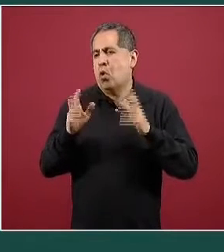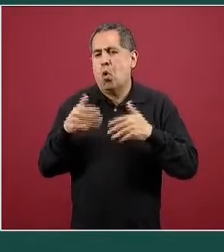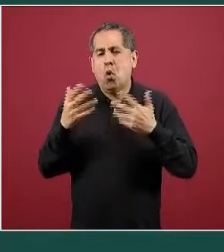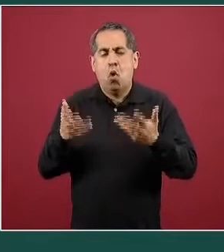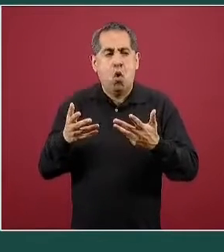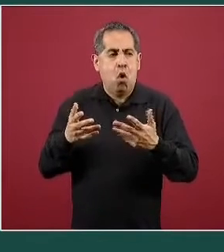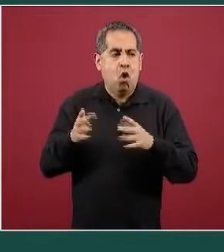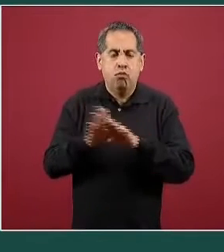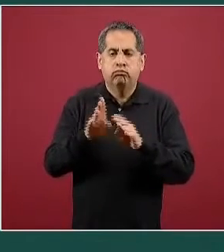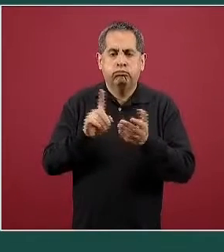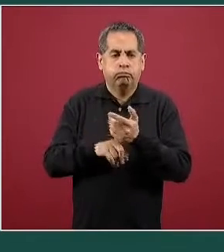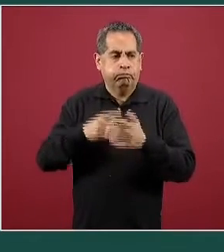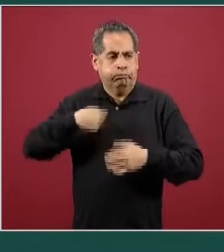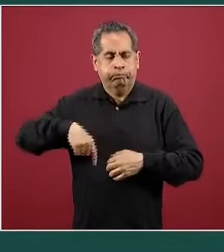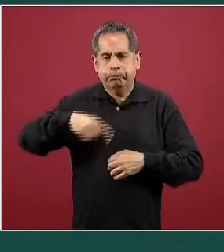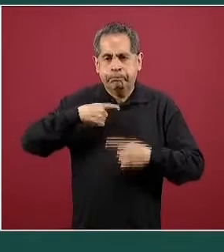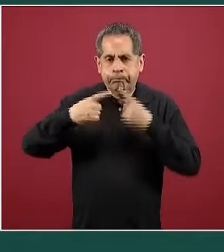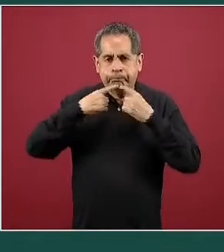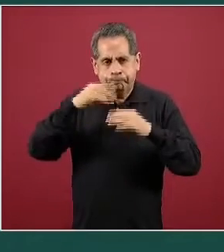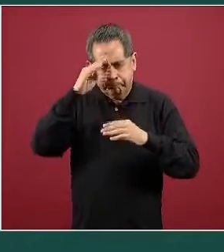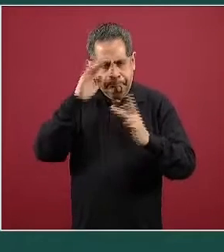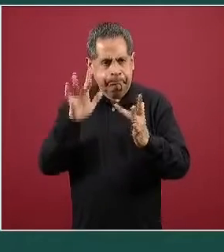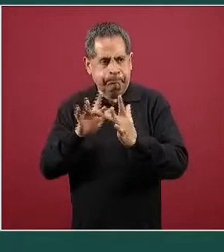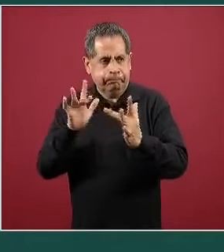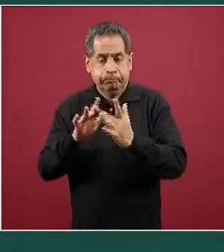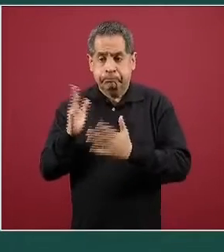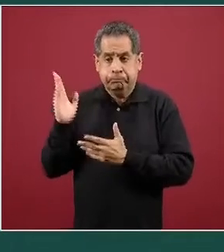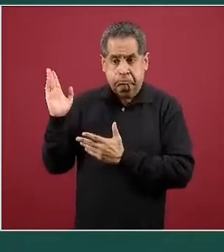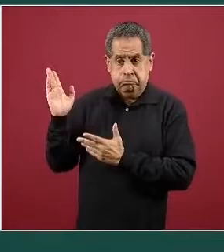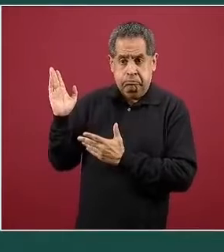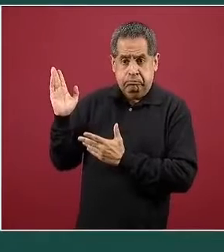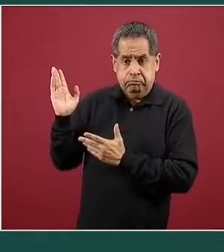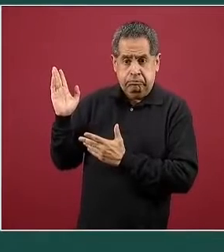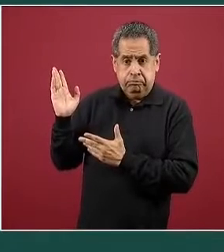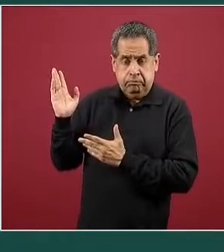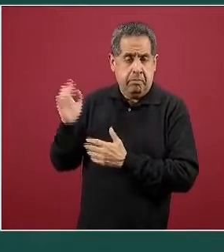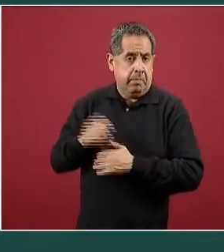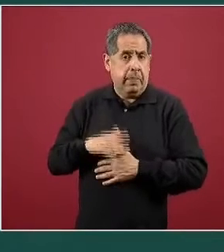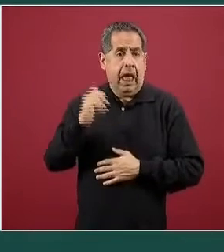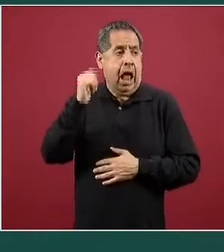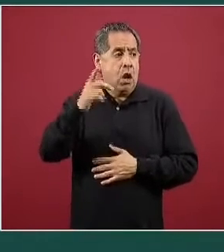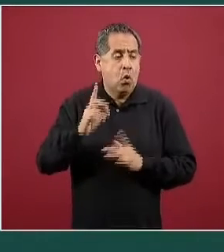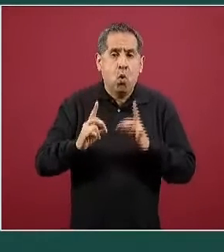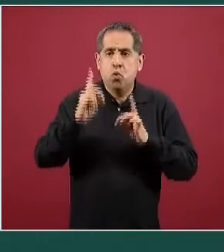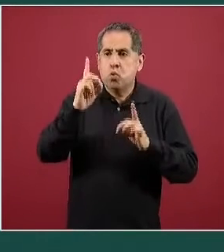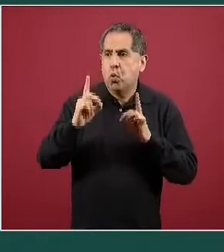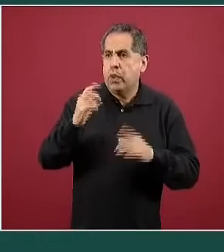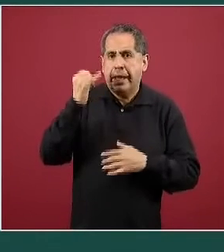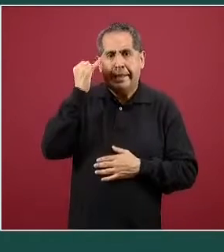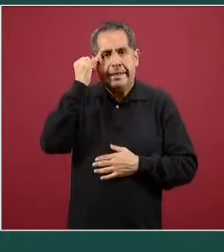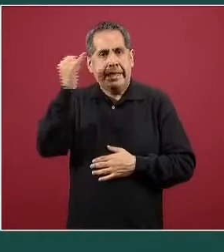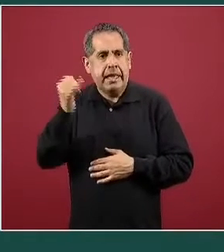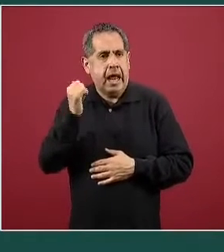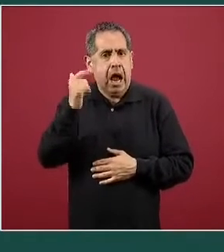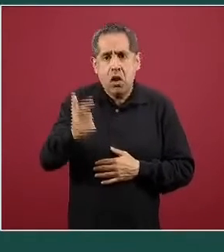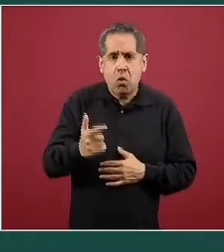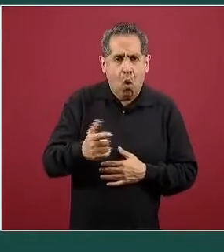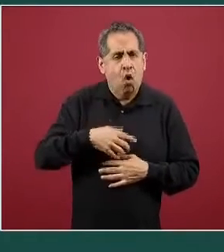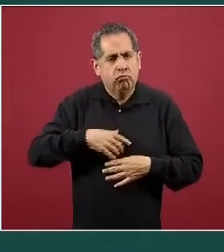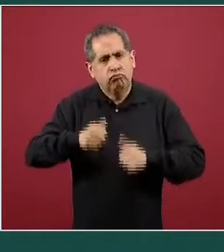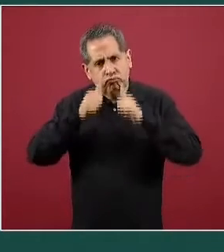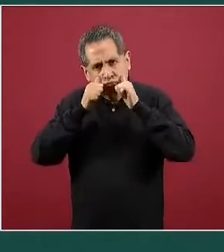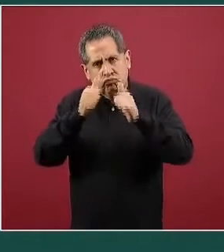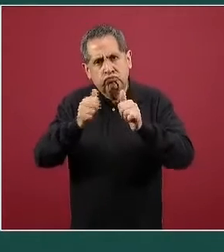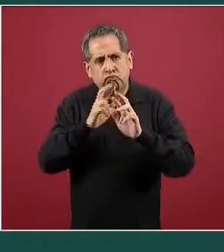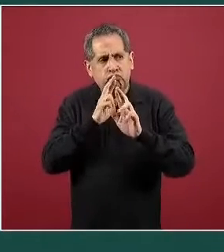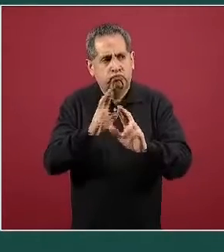o en la plataforma nos pueden contactar. Cualquier duda que tengan, comentario, por favor, los vamos a atender